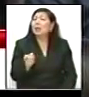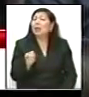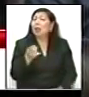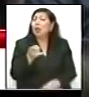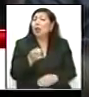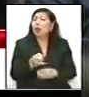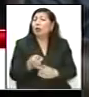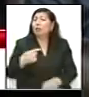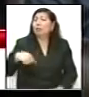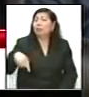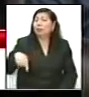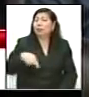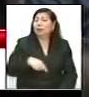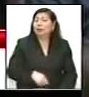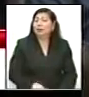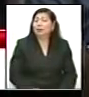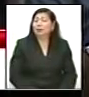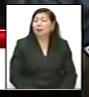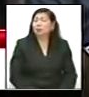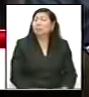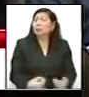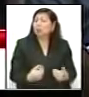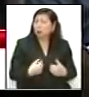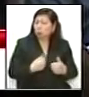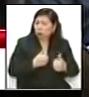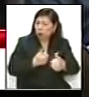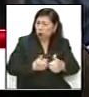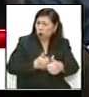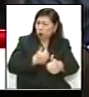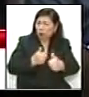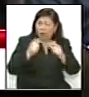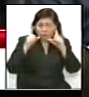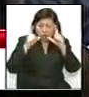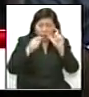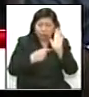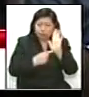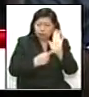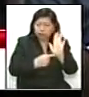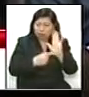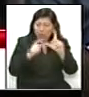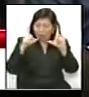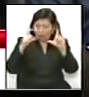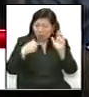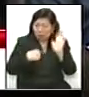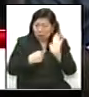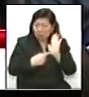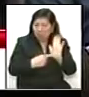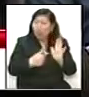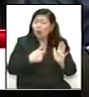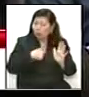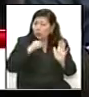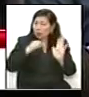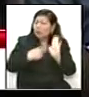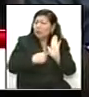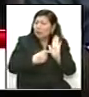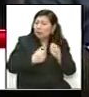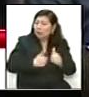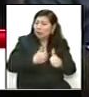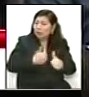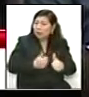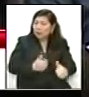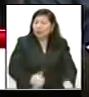contra de nosotros. Y hemos tenido seguimientos y las fotos que me mostraron a mí de que sí estamos